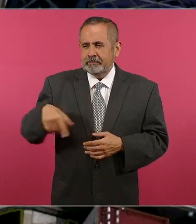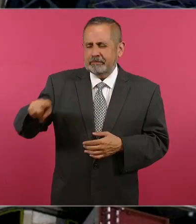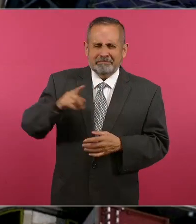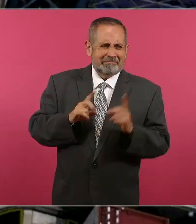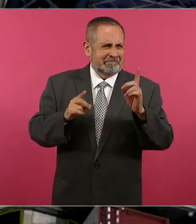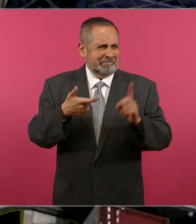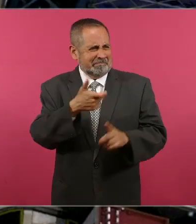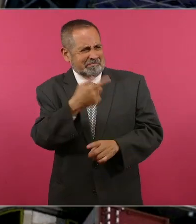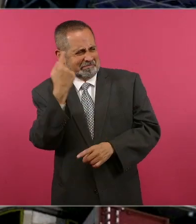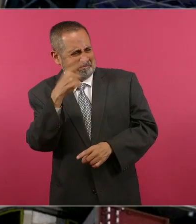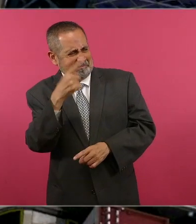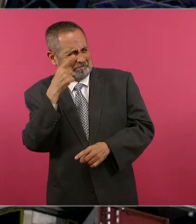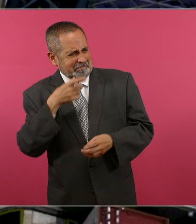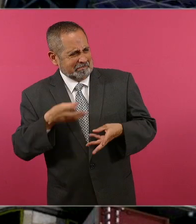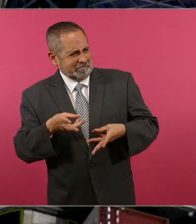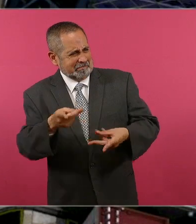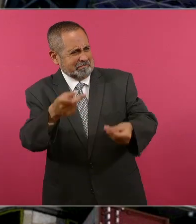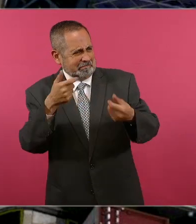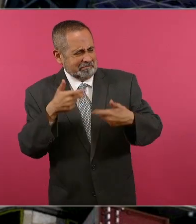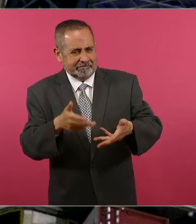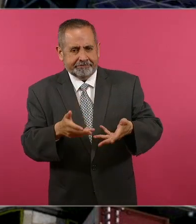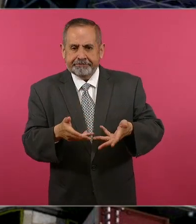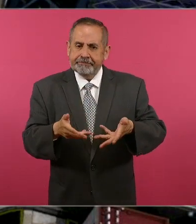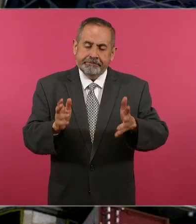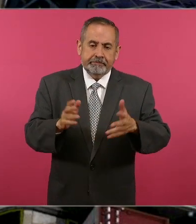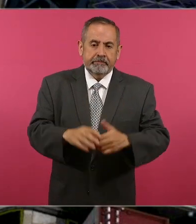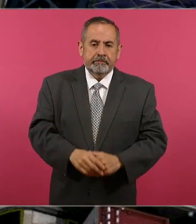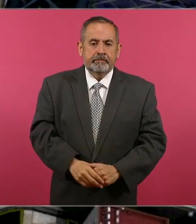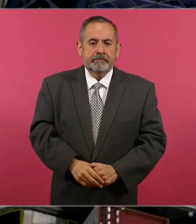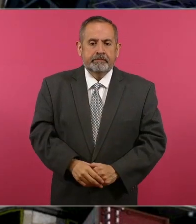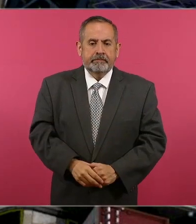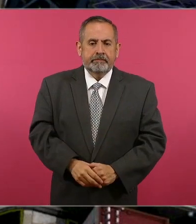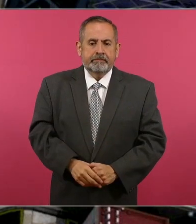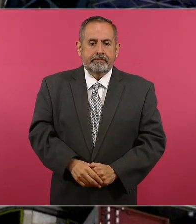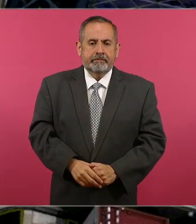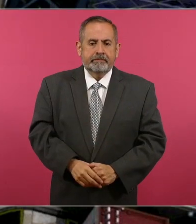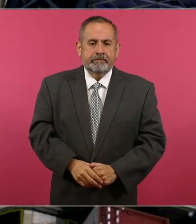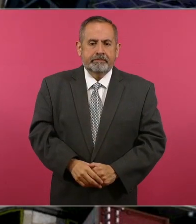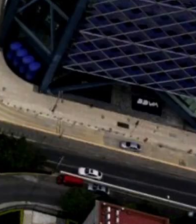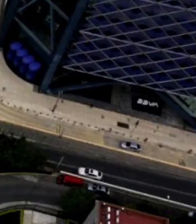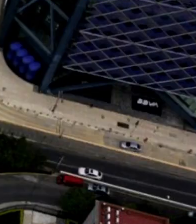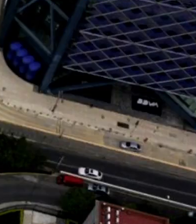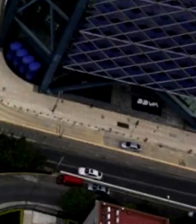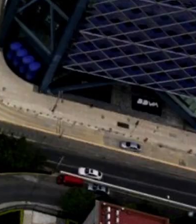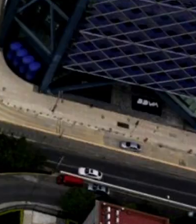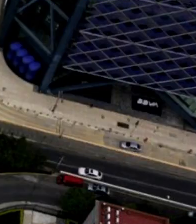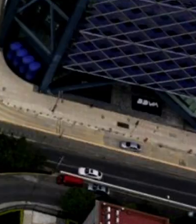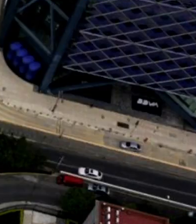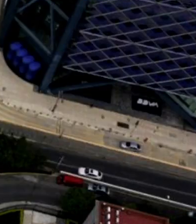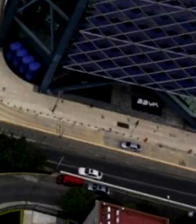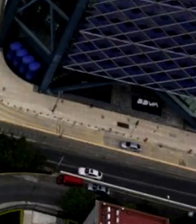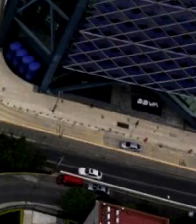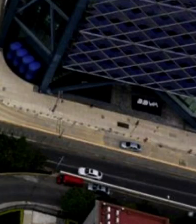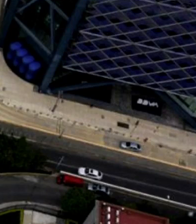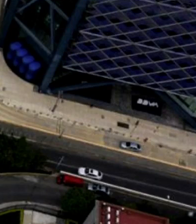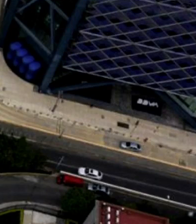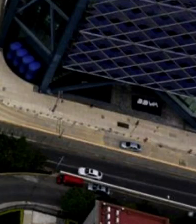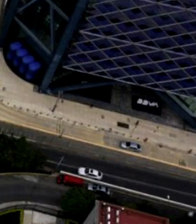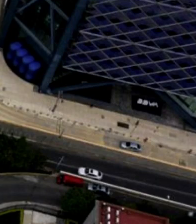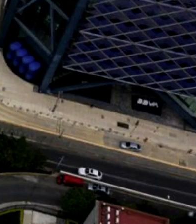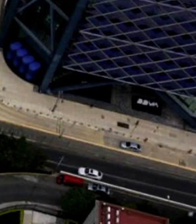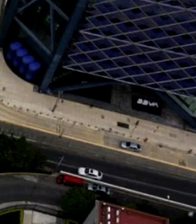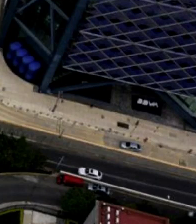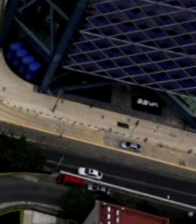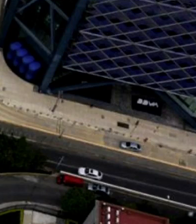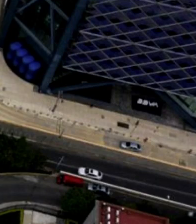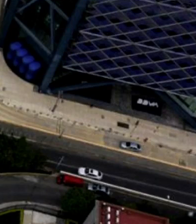cuestionado y ahora detuvieron al que participó